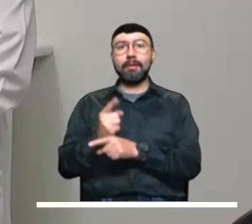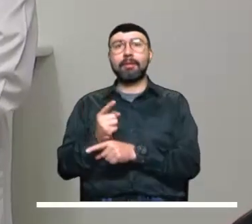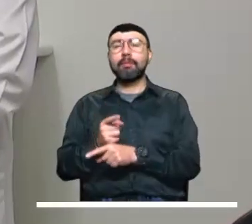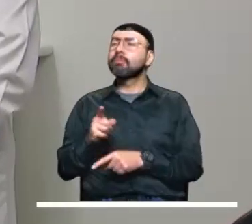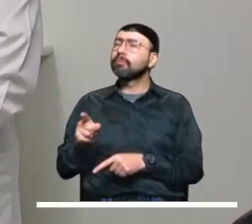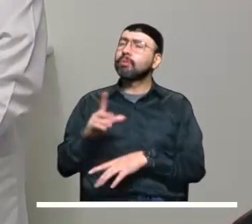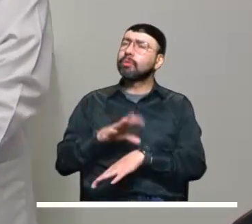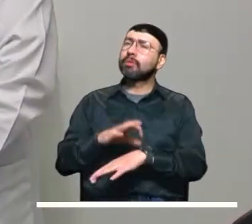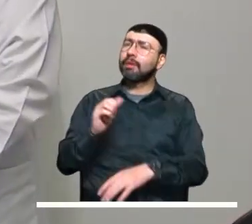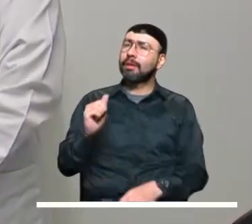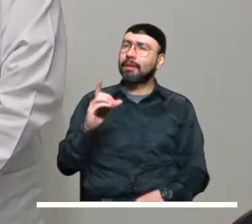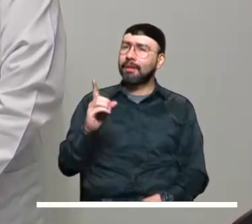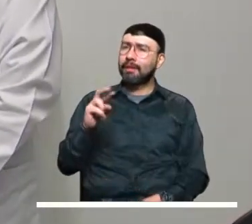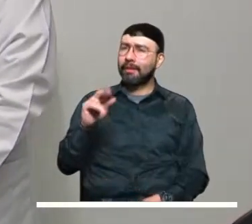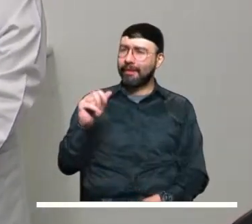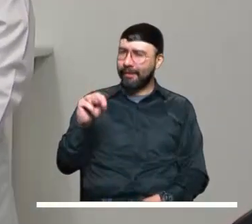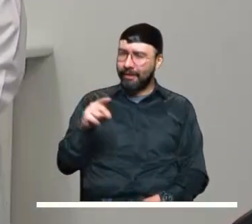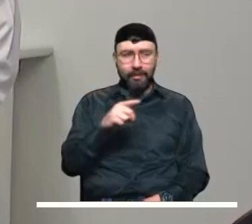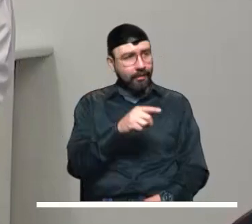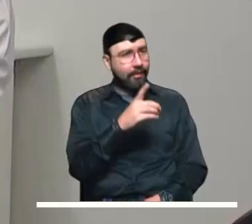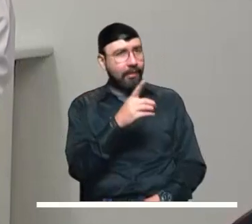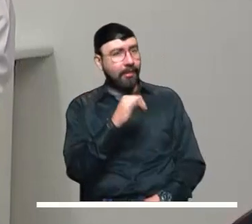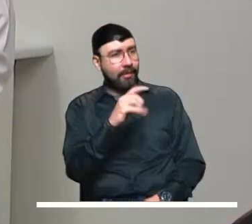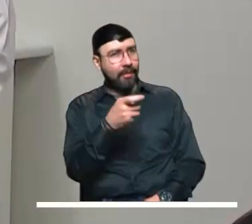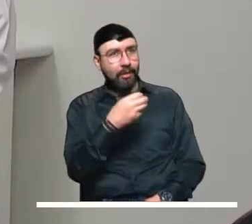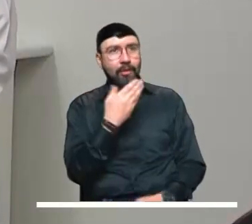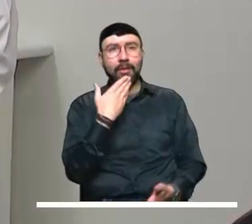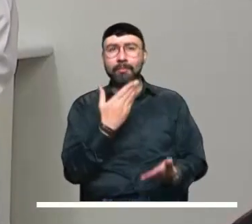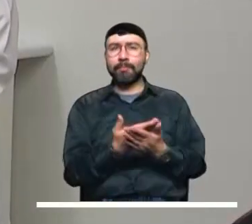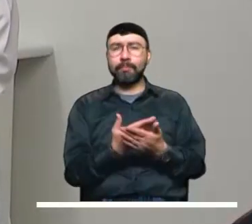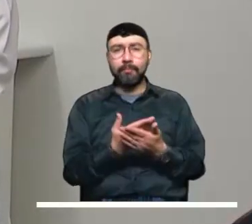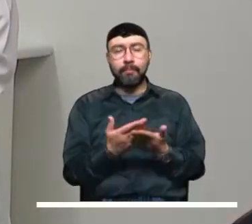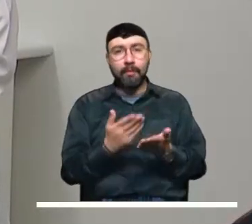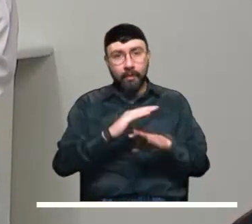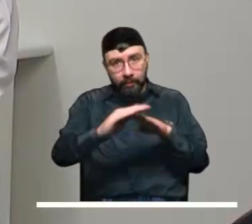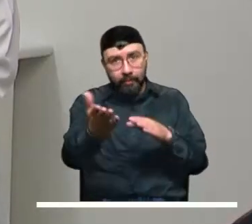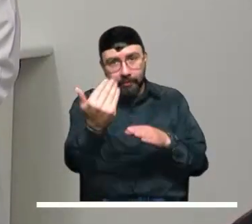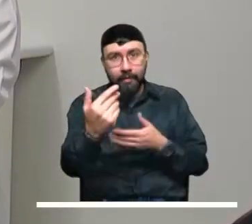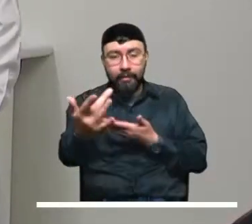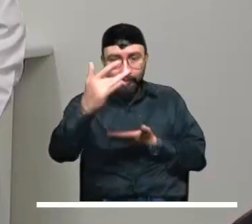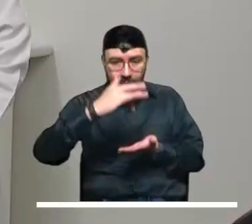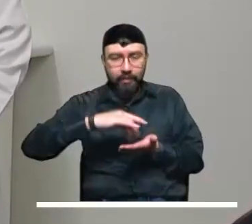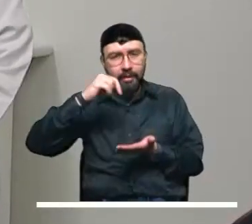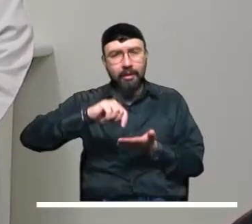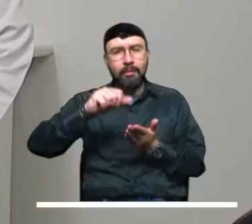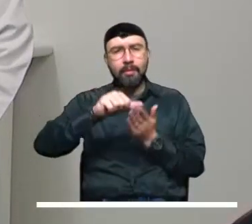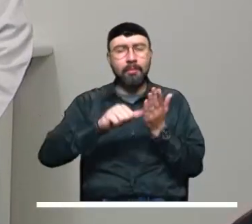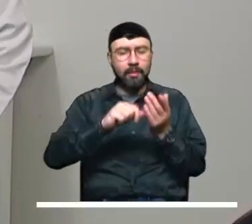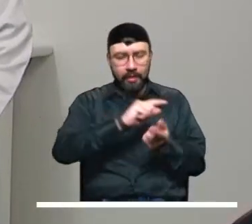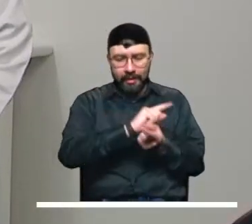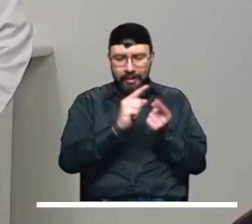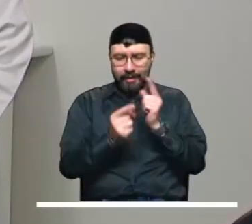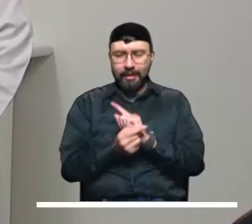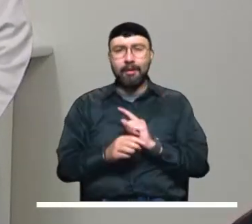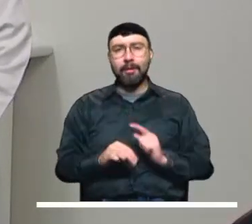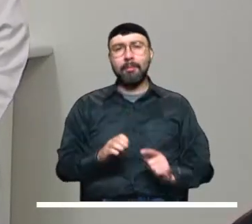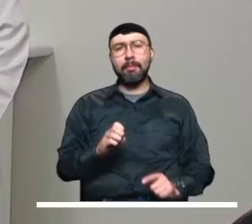Doctora Adriana, doctor Diego, muchísimas gracias. Los invitamos a que vengan en nuestro programa Cambio